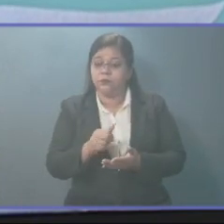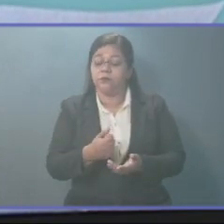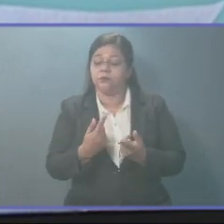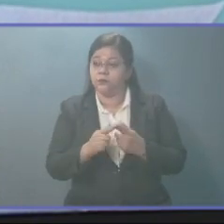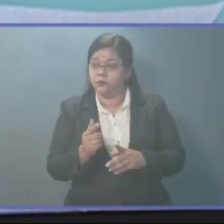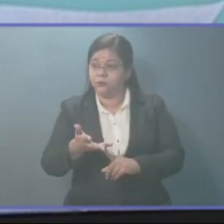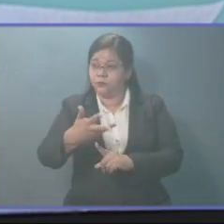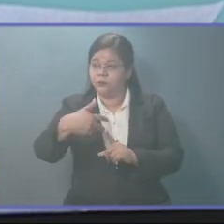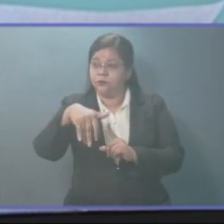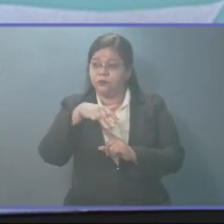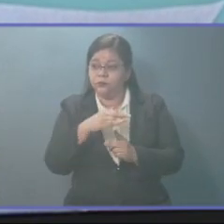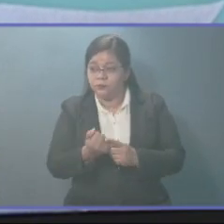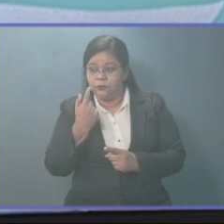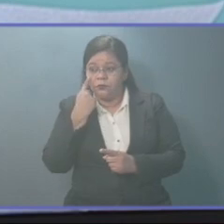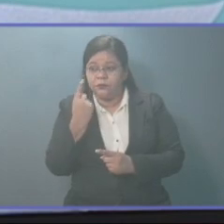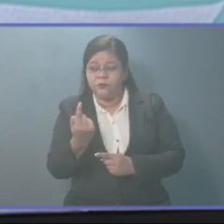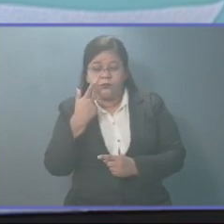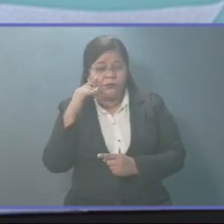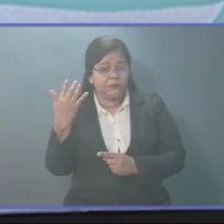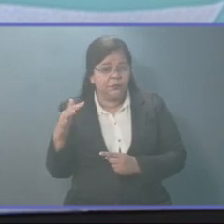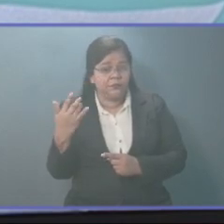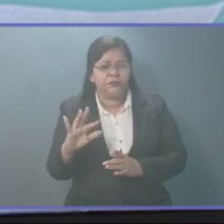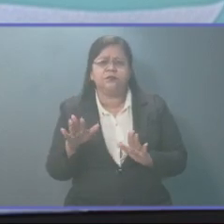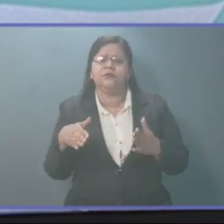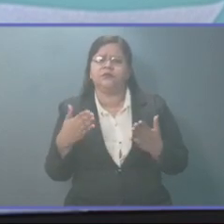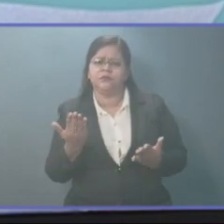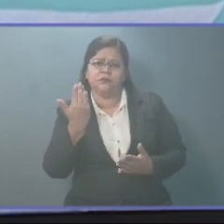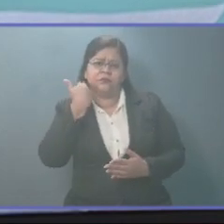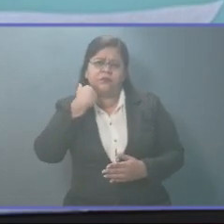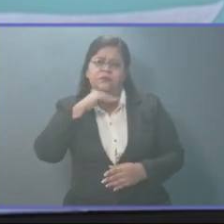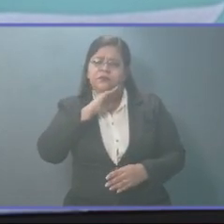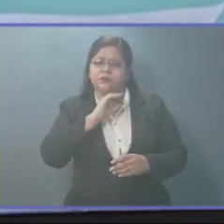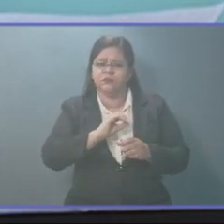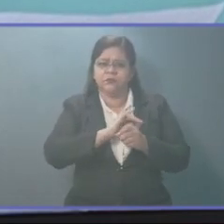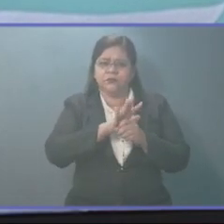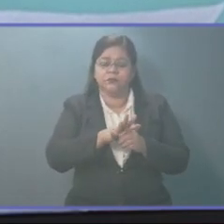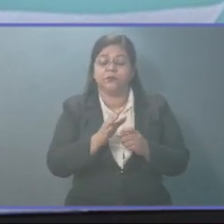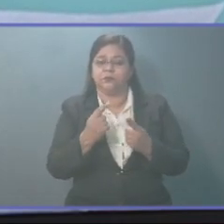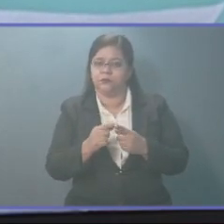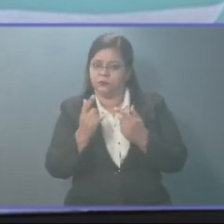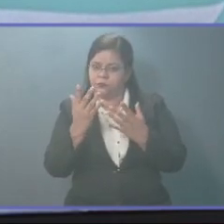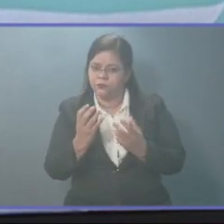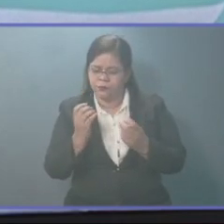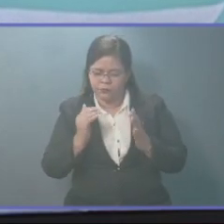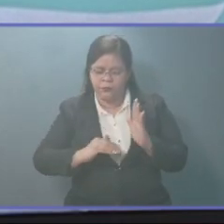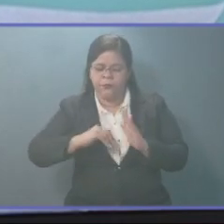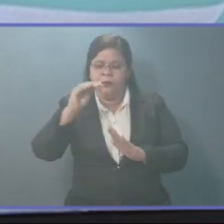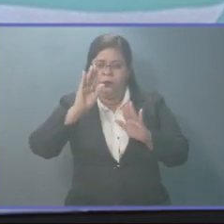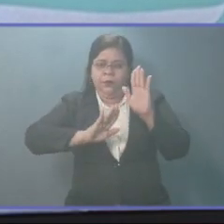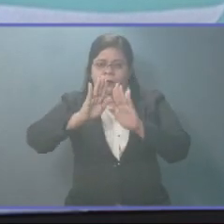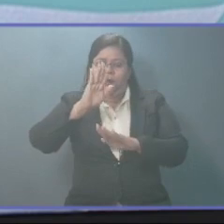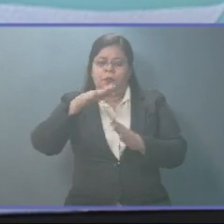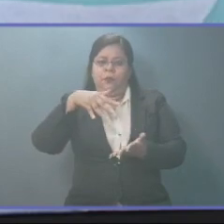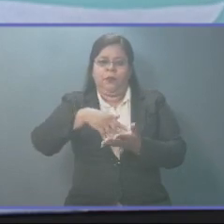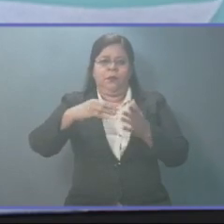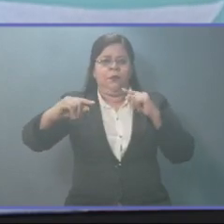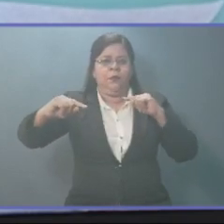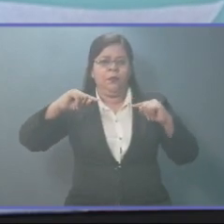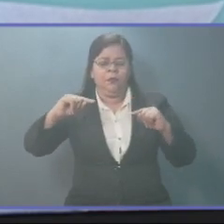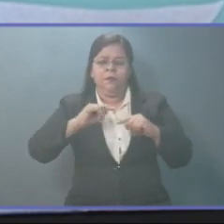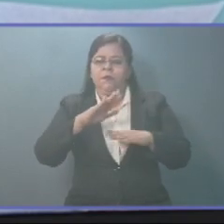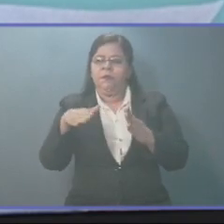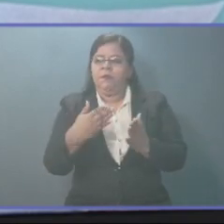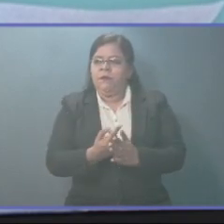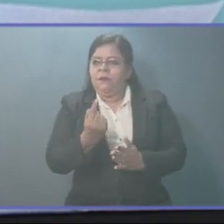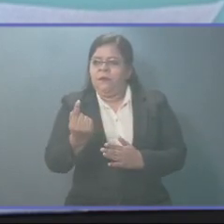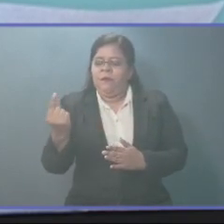se ha visto vulnerada a causa de la pandemia por COVID-19, y en aras de promover una mayor participación democrática de la ciudadanía